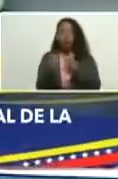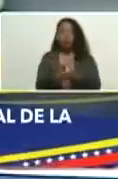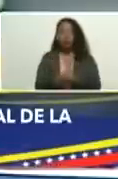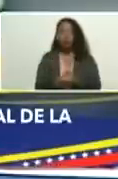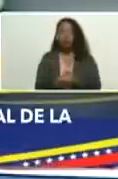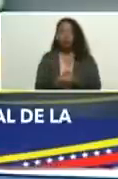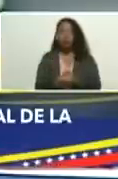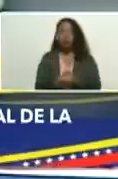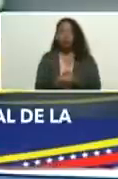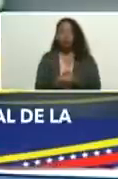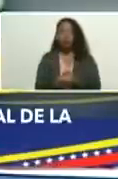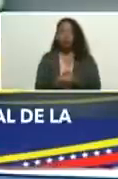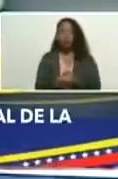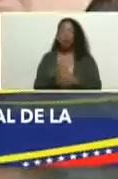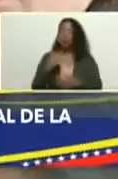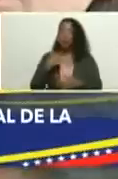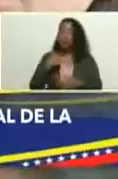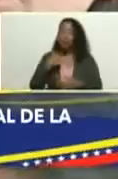Tenemos que